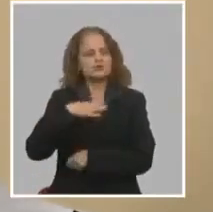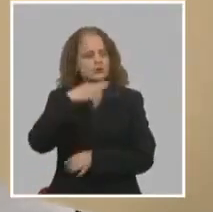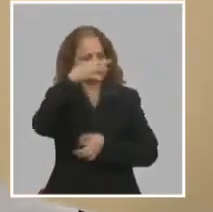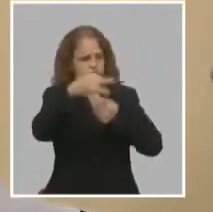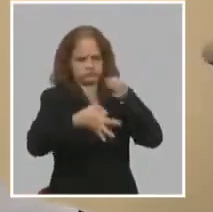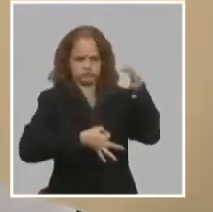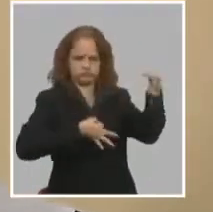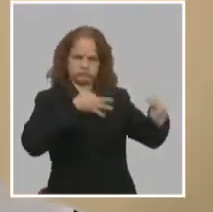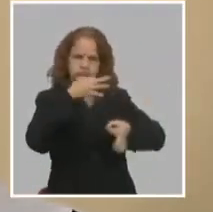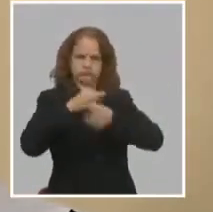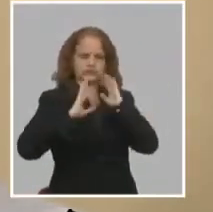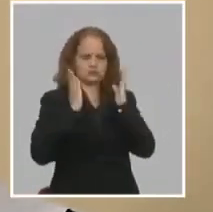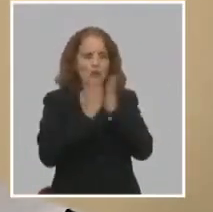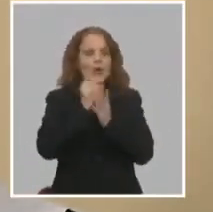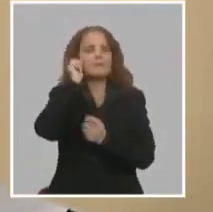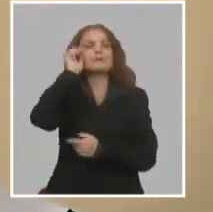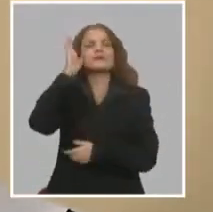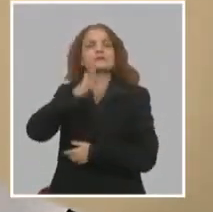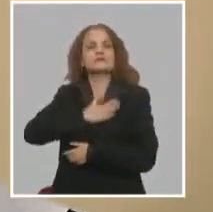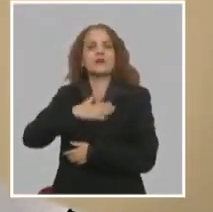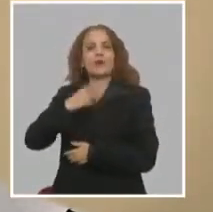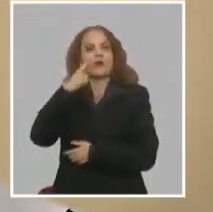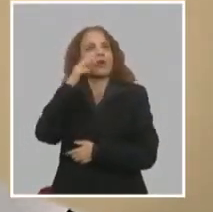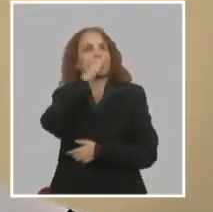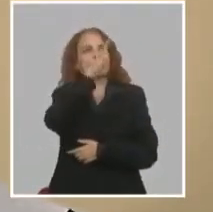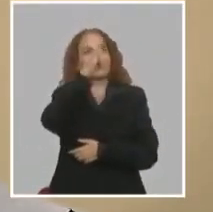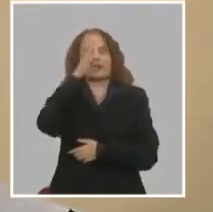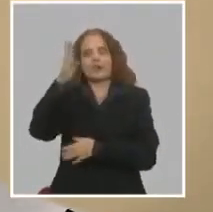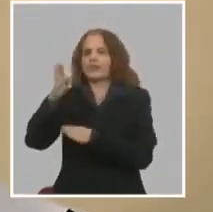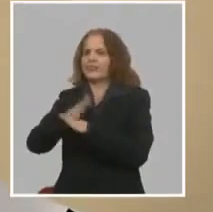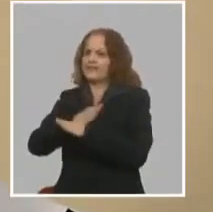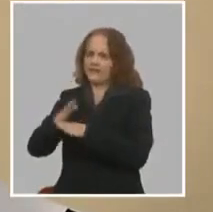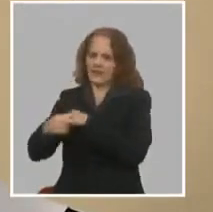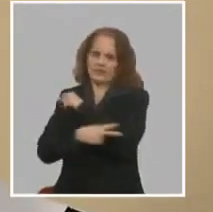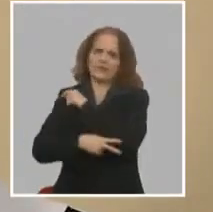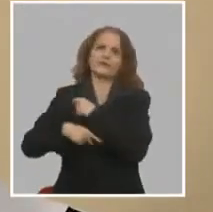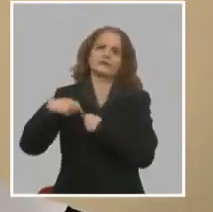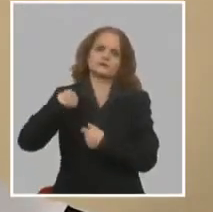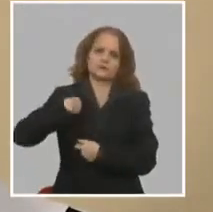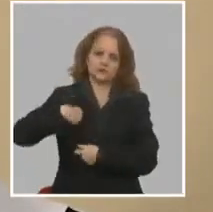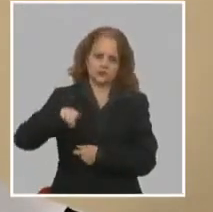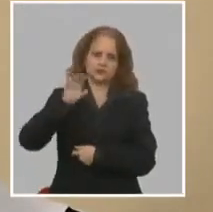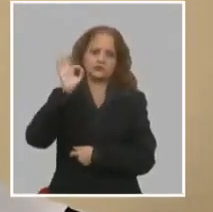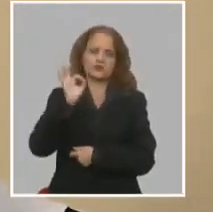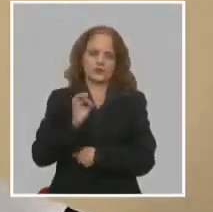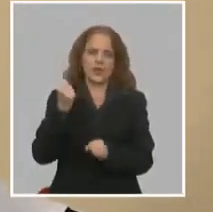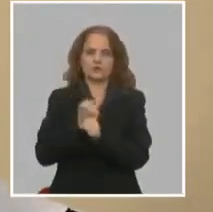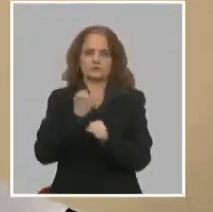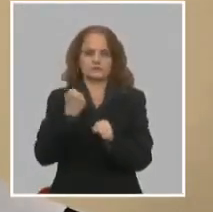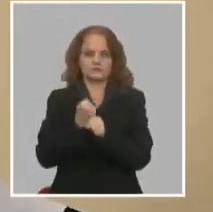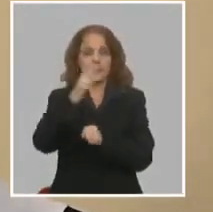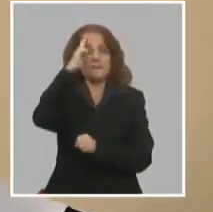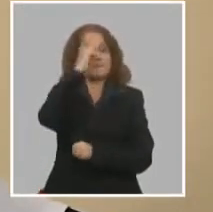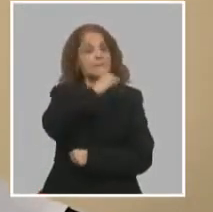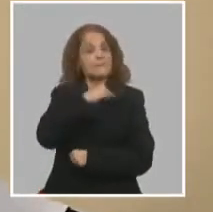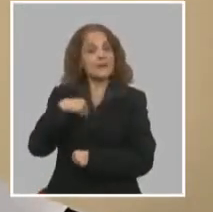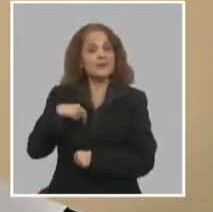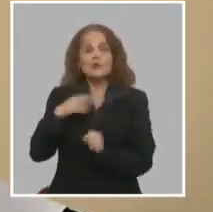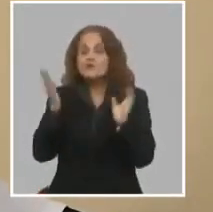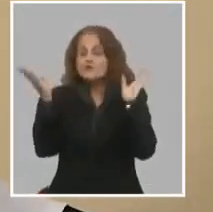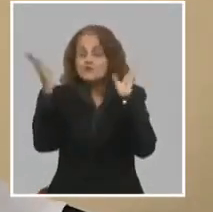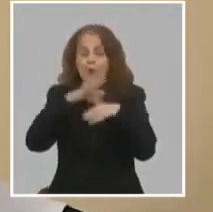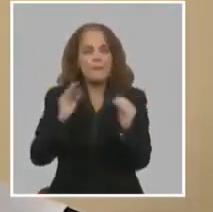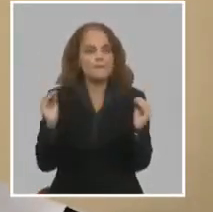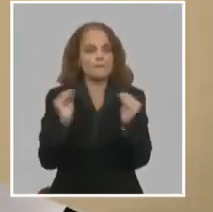estas experiencias que nosotros hemos podido ver a lo largo de los varios países del mundo en los cuales hemos estado trabajando y que no tienen nada que